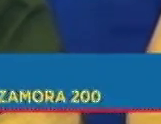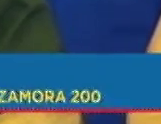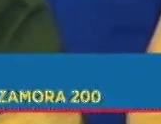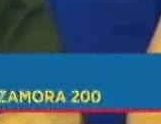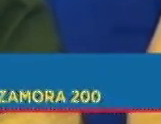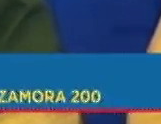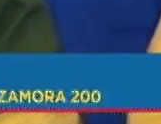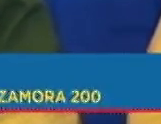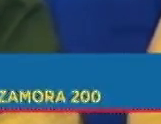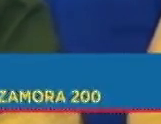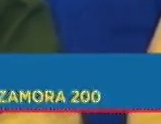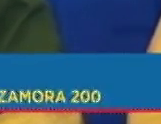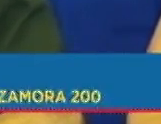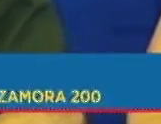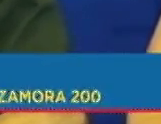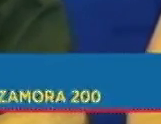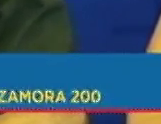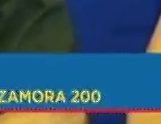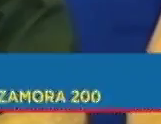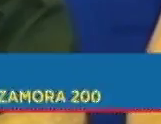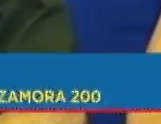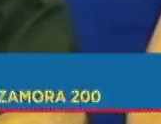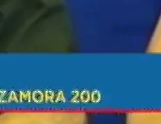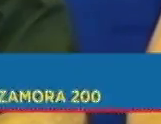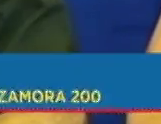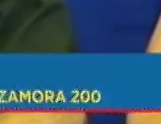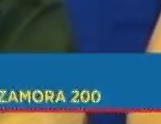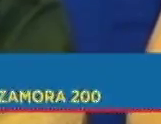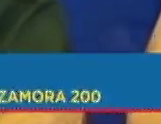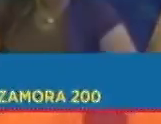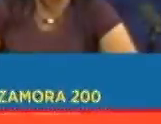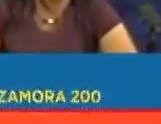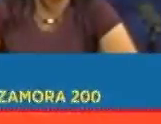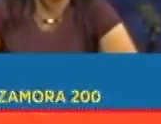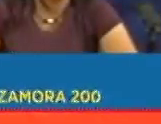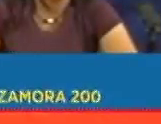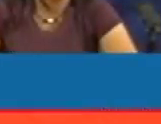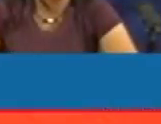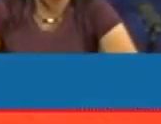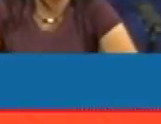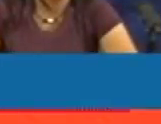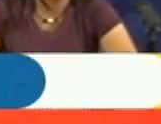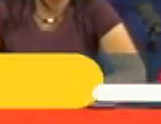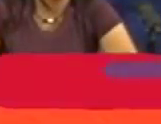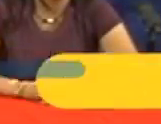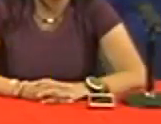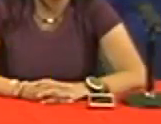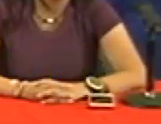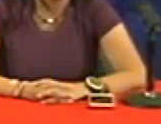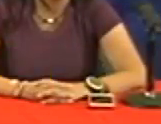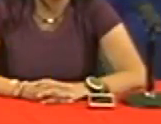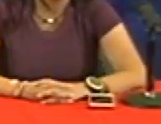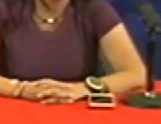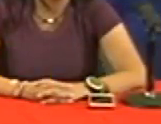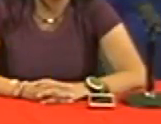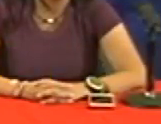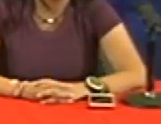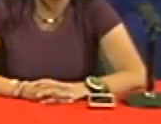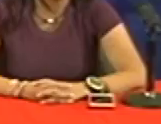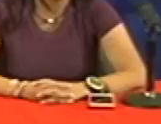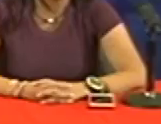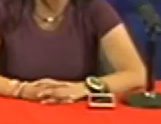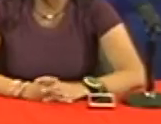abuelas y a nuestros abuelos colando el café colectivo para que esa poderosa